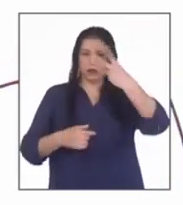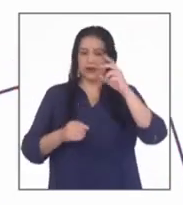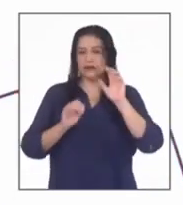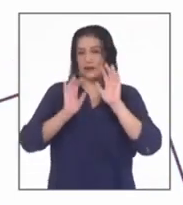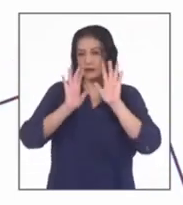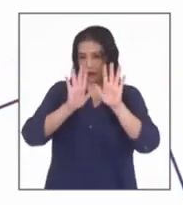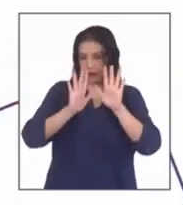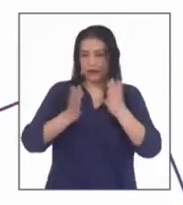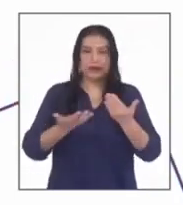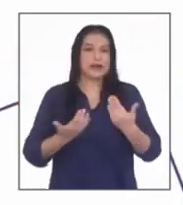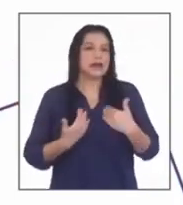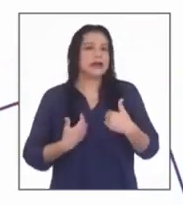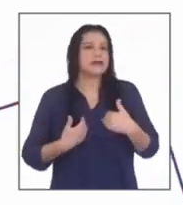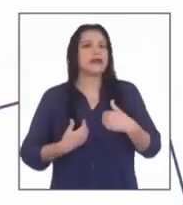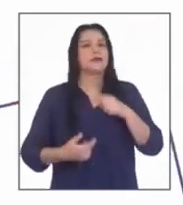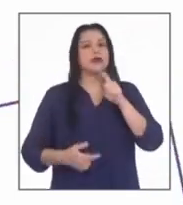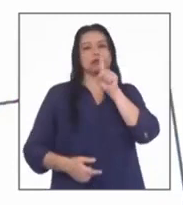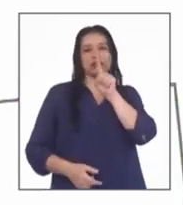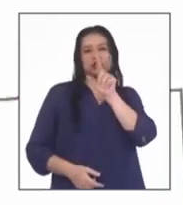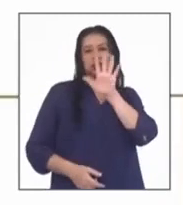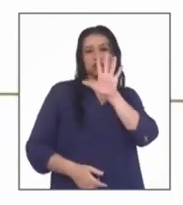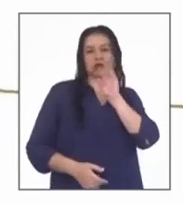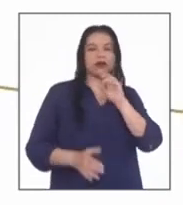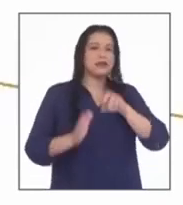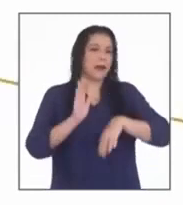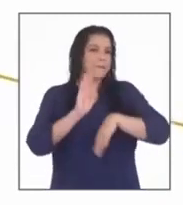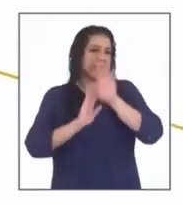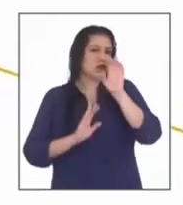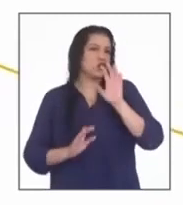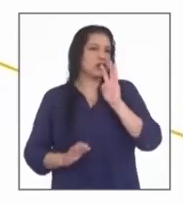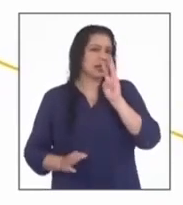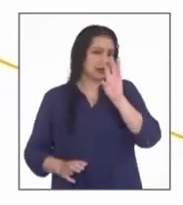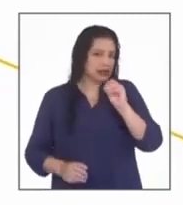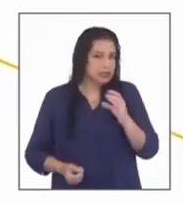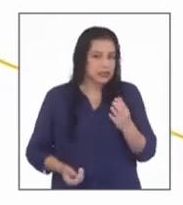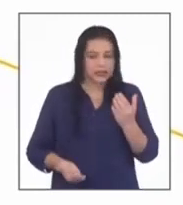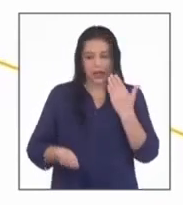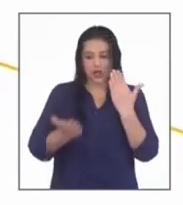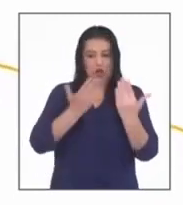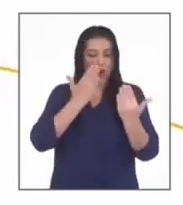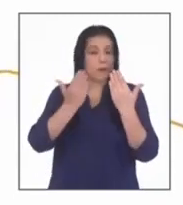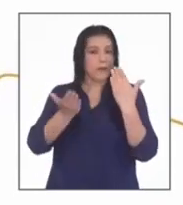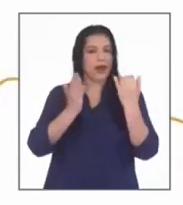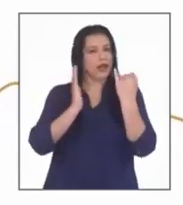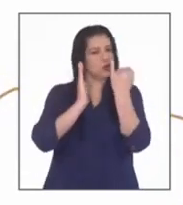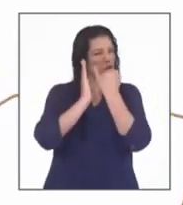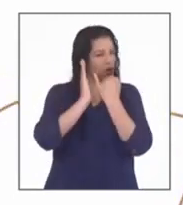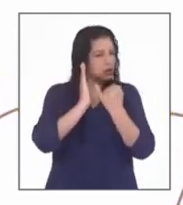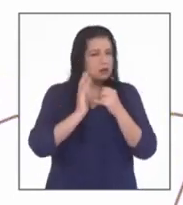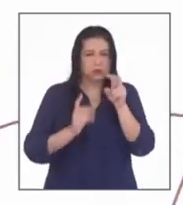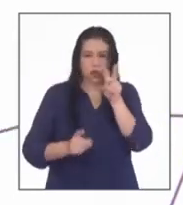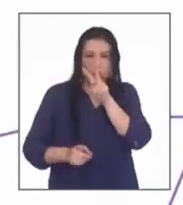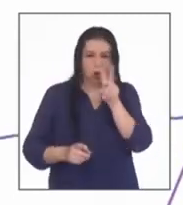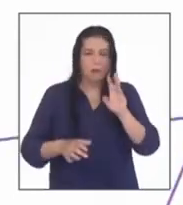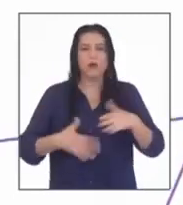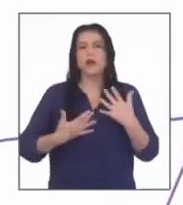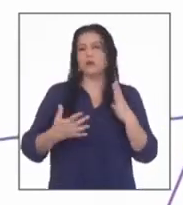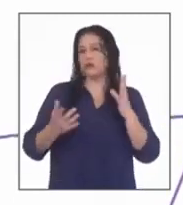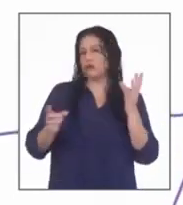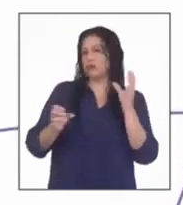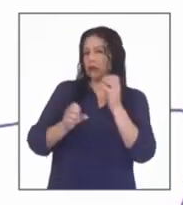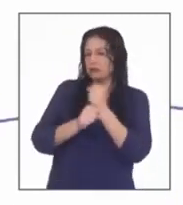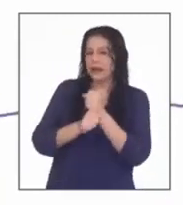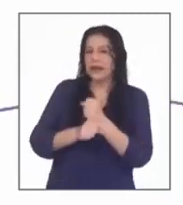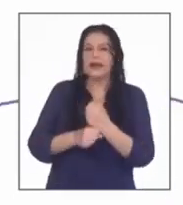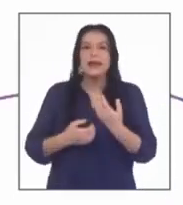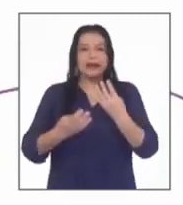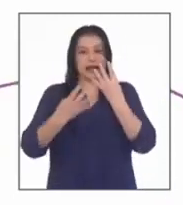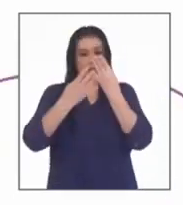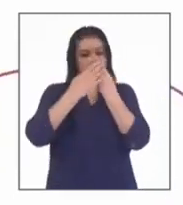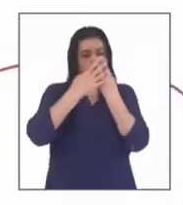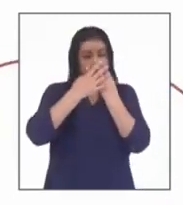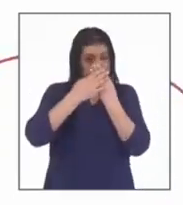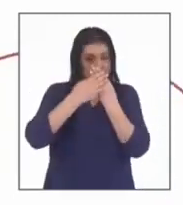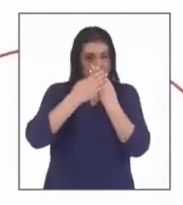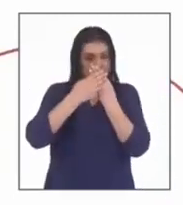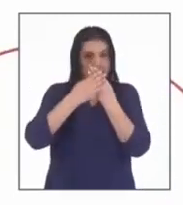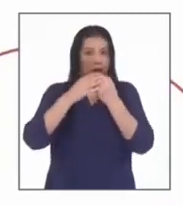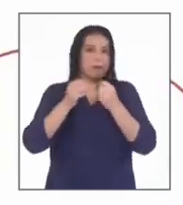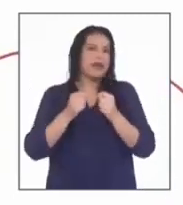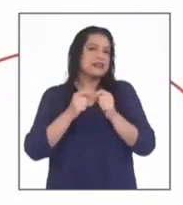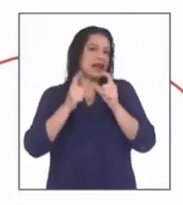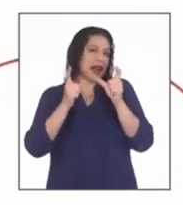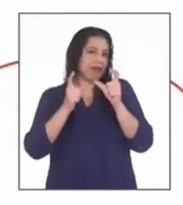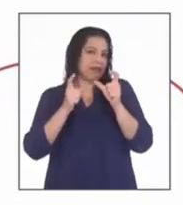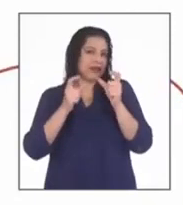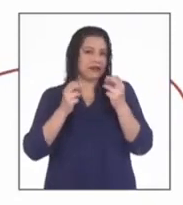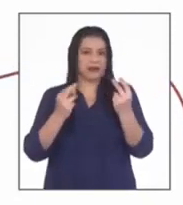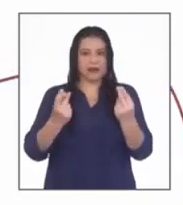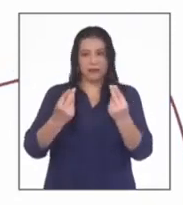10. Tenemos que 150 es mayor que 60, y comparando gráficamente, podemos concluir que las rejillas del protector son más grandes